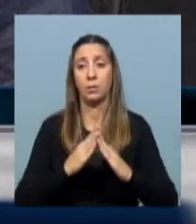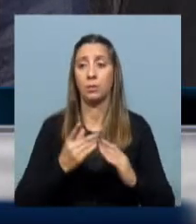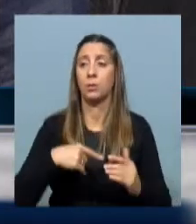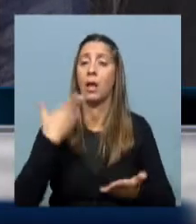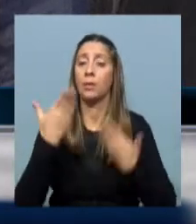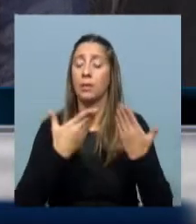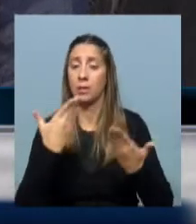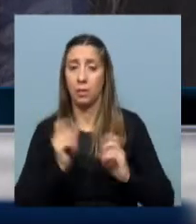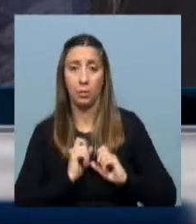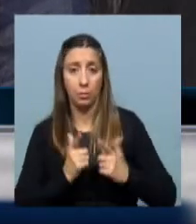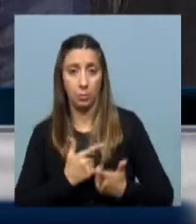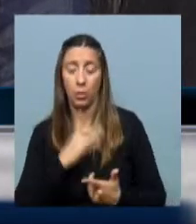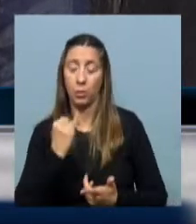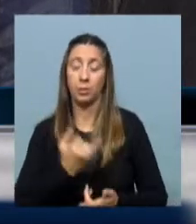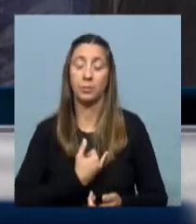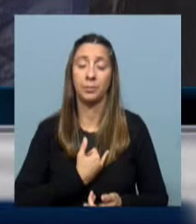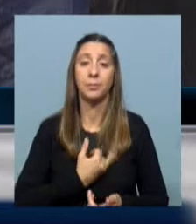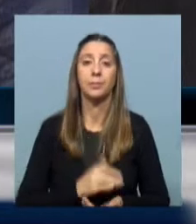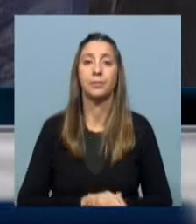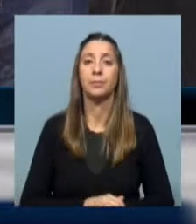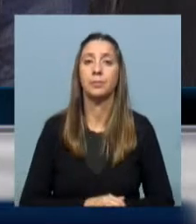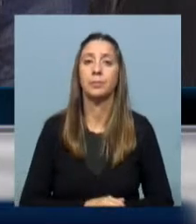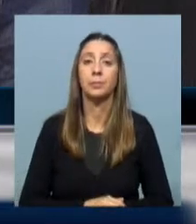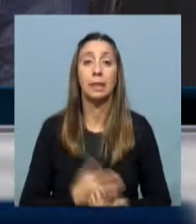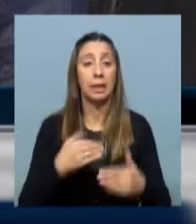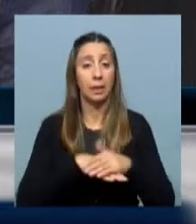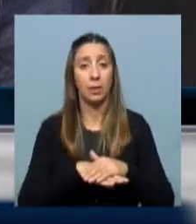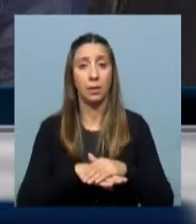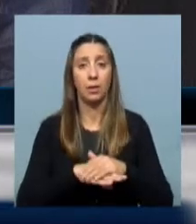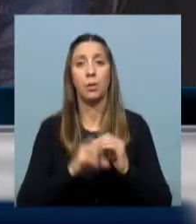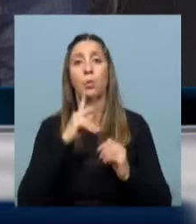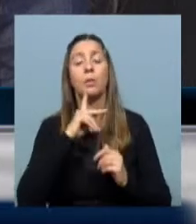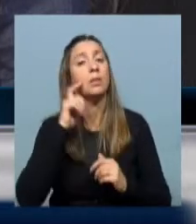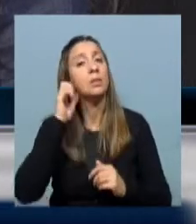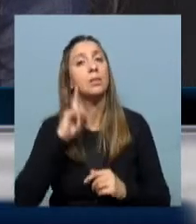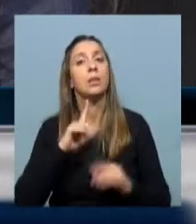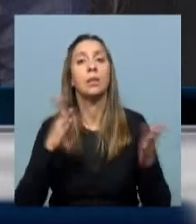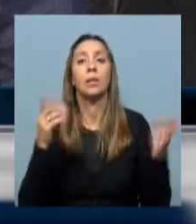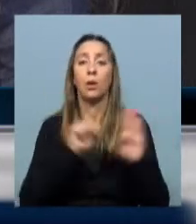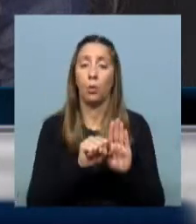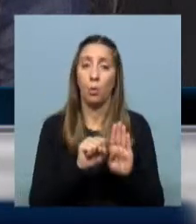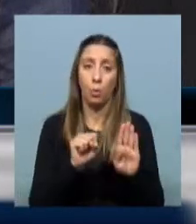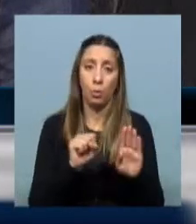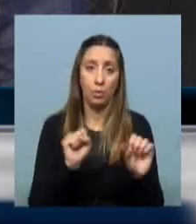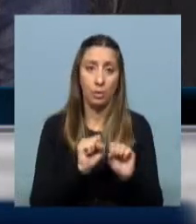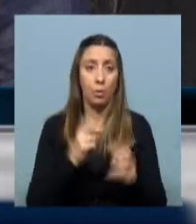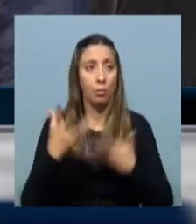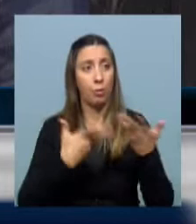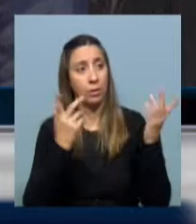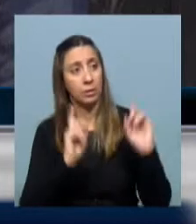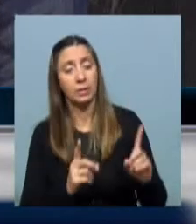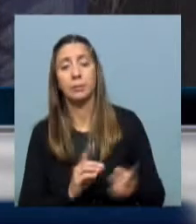estuvimos hablando con él, nos comentó que dentro del quincho tenía un cuatriciclo y una heladera, que se prendió fuego